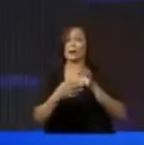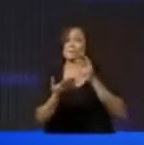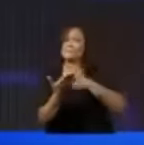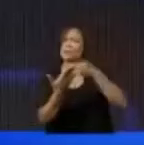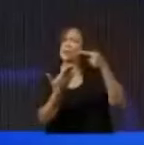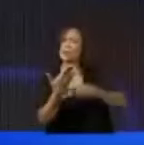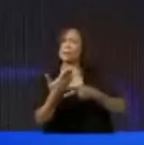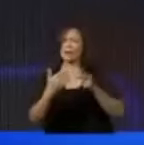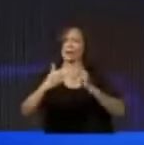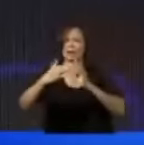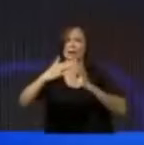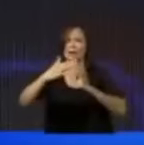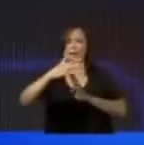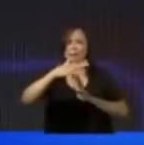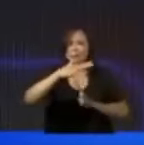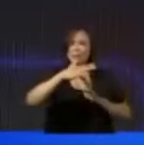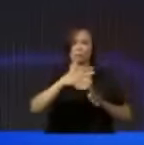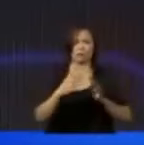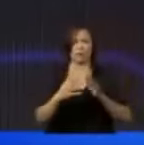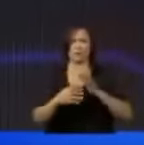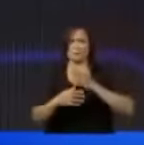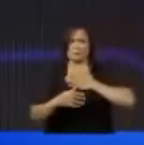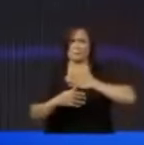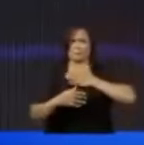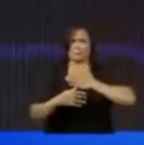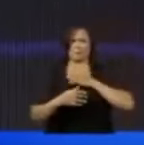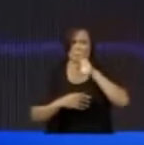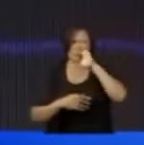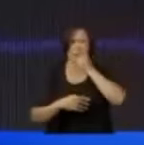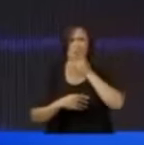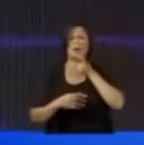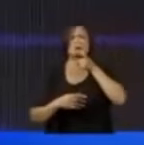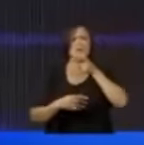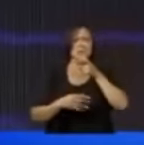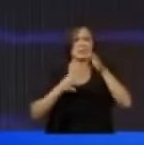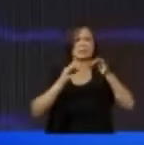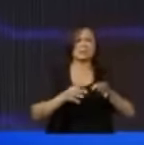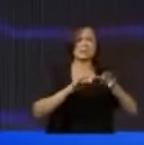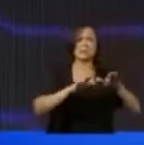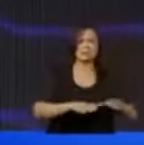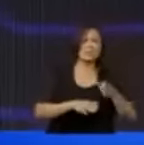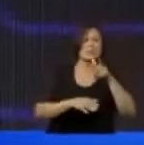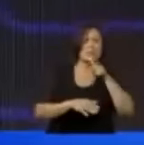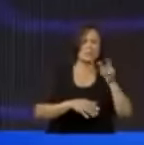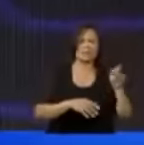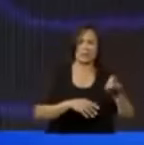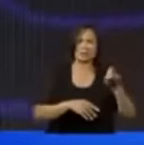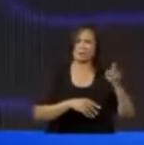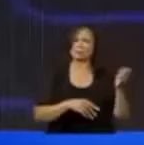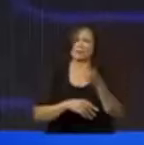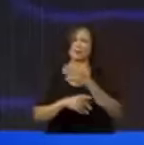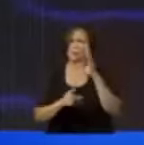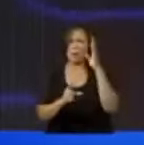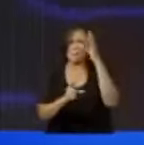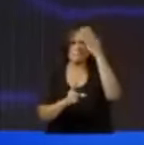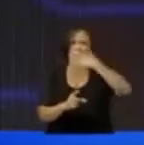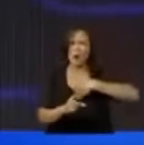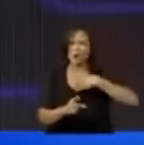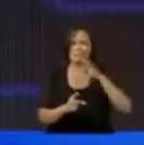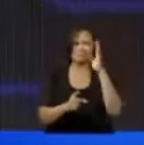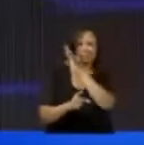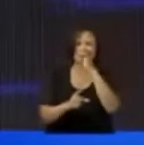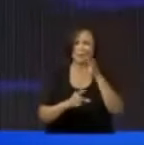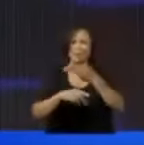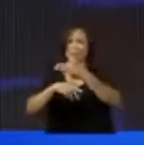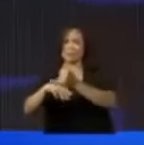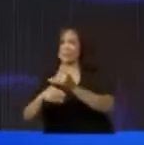es una expresión de la soberanía de un país y por lo tanto decide quién puede estar y quién no puede estar. Además, es una hipocresía. Cuando desde